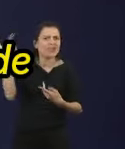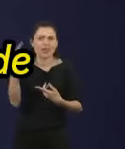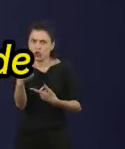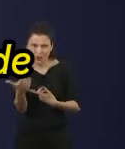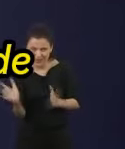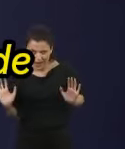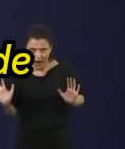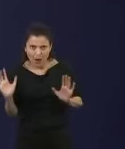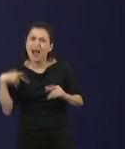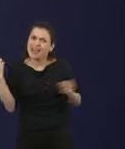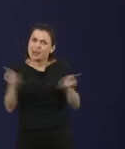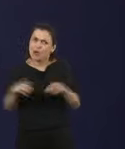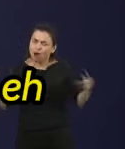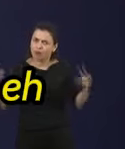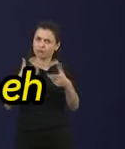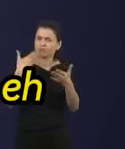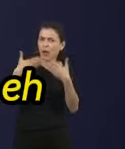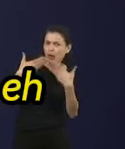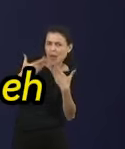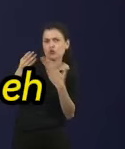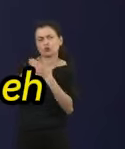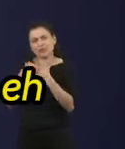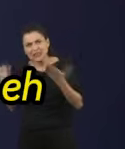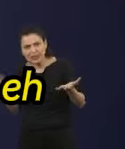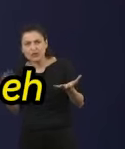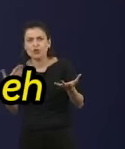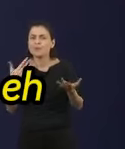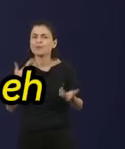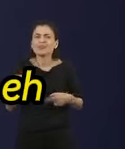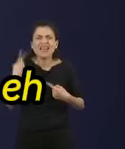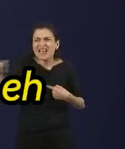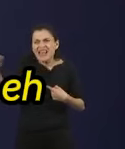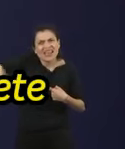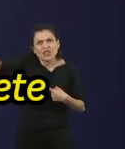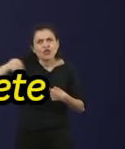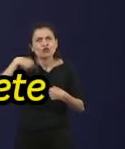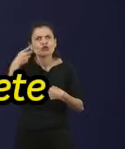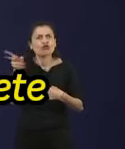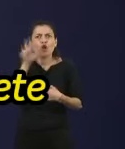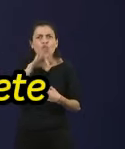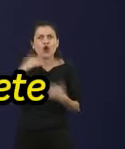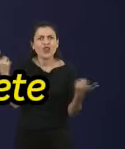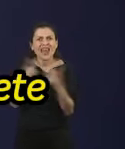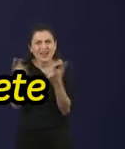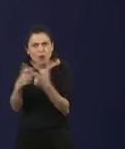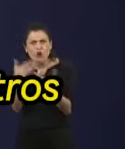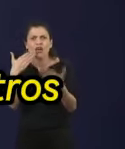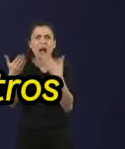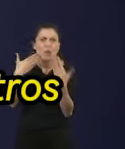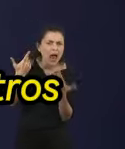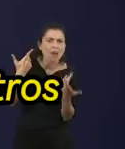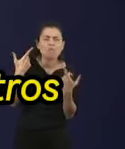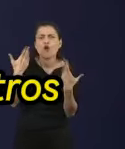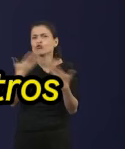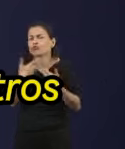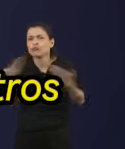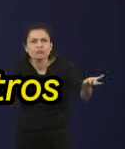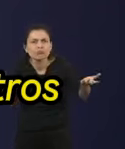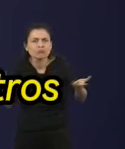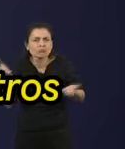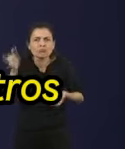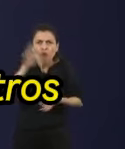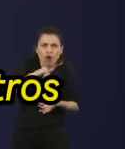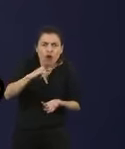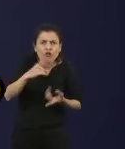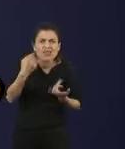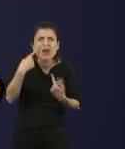eh pero digo se juntan permanentemente eh No solo en las reuniones de gabinete como se junta el